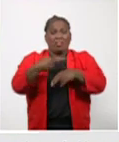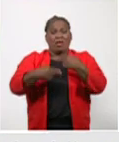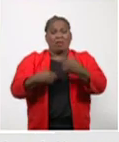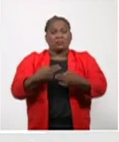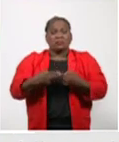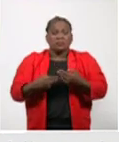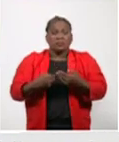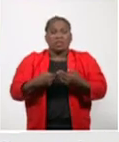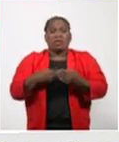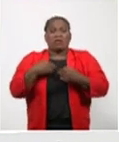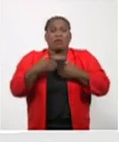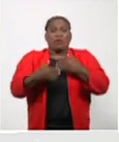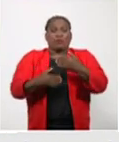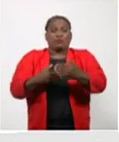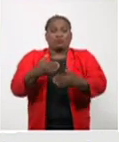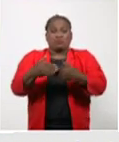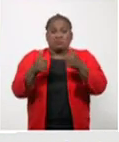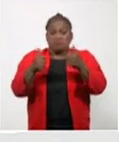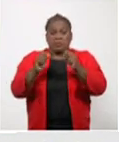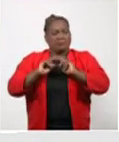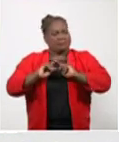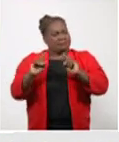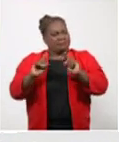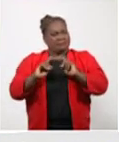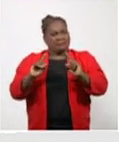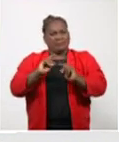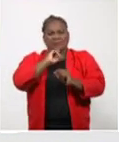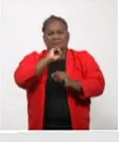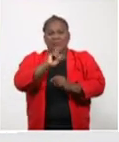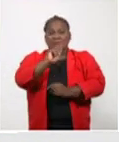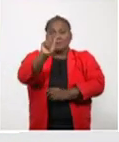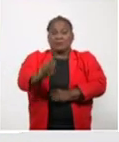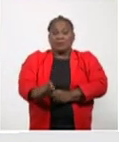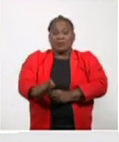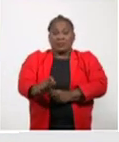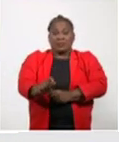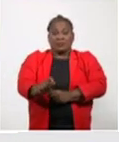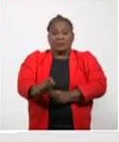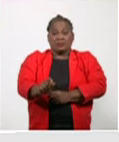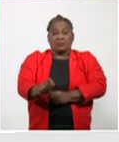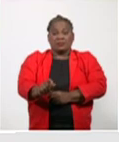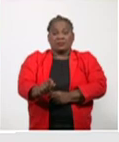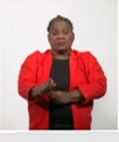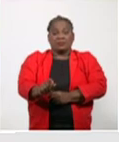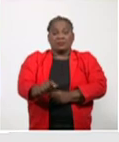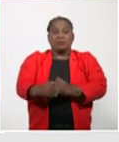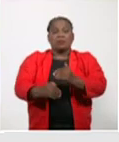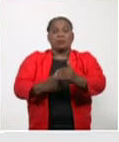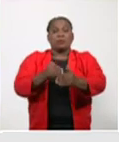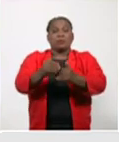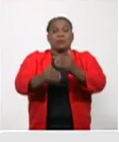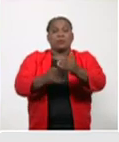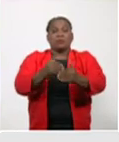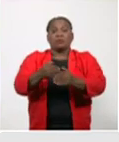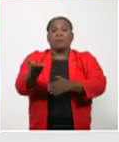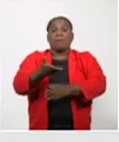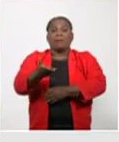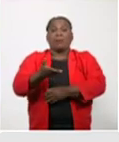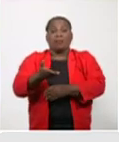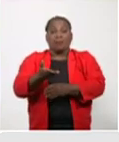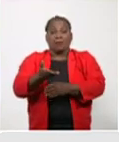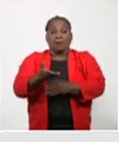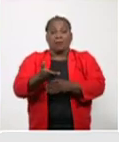sea favorable. Este paciente realmente tuvo una evolución muy rápida,